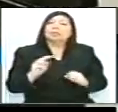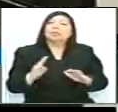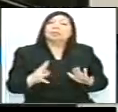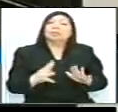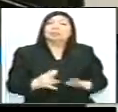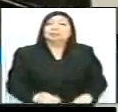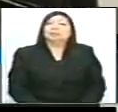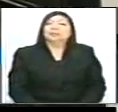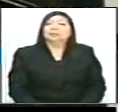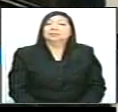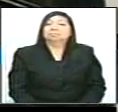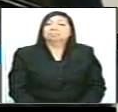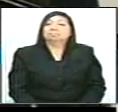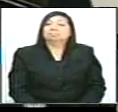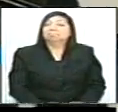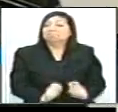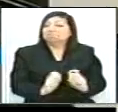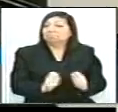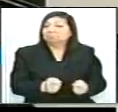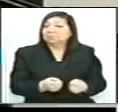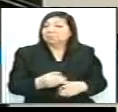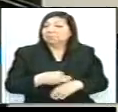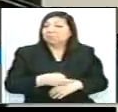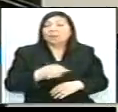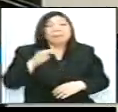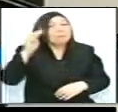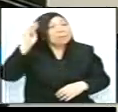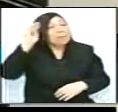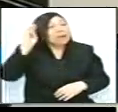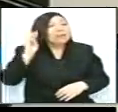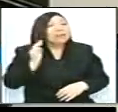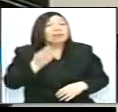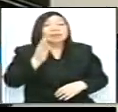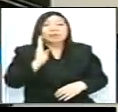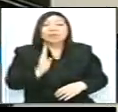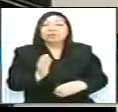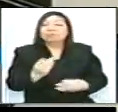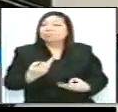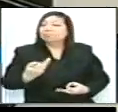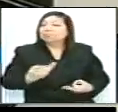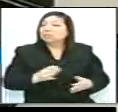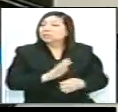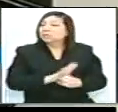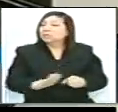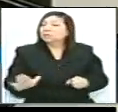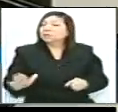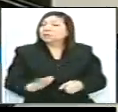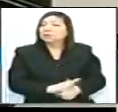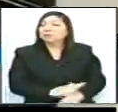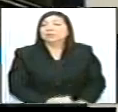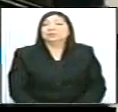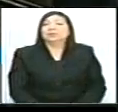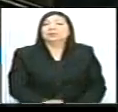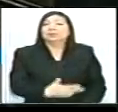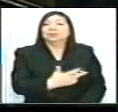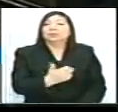2019, se destinó para la región Madre de Dios un presupuesto total de